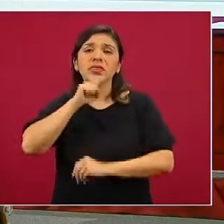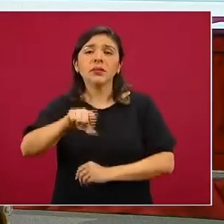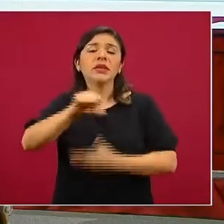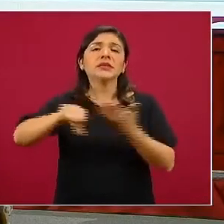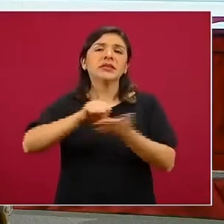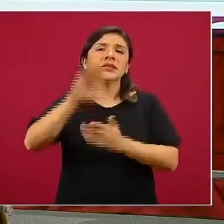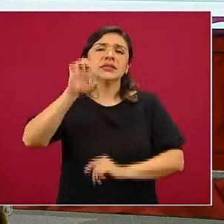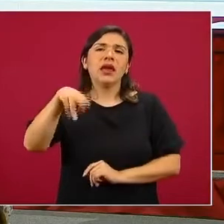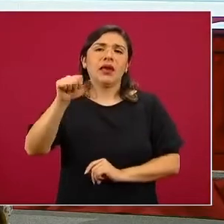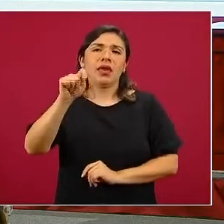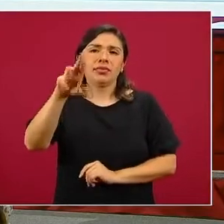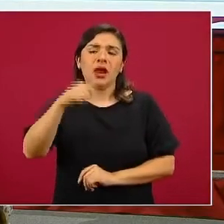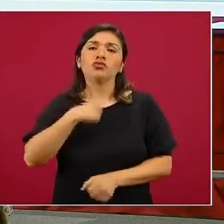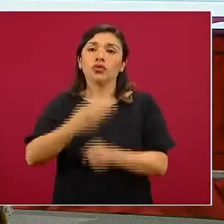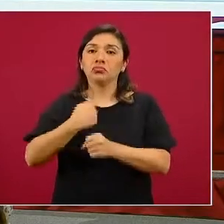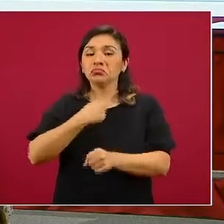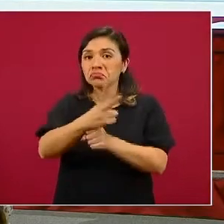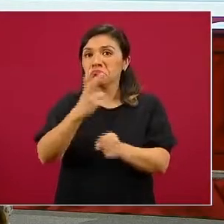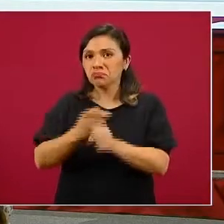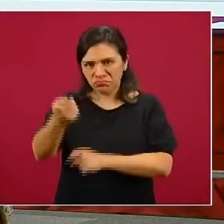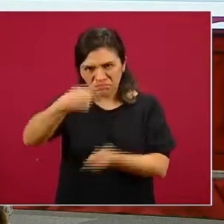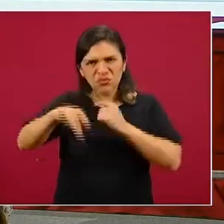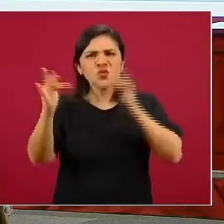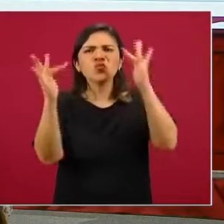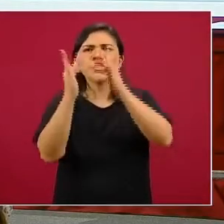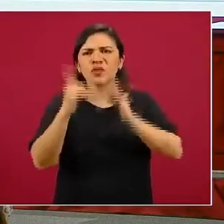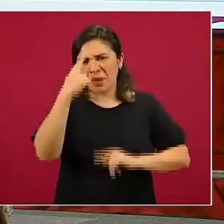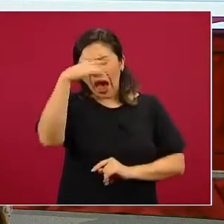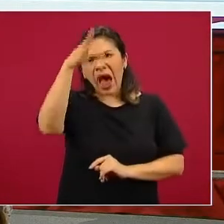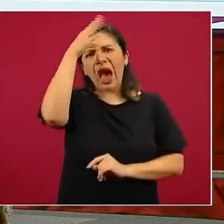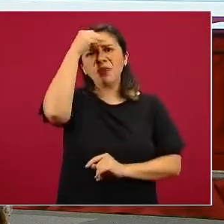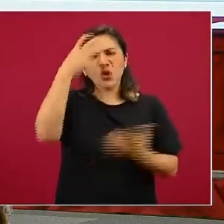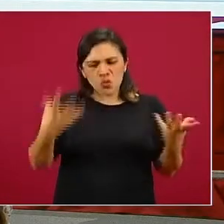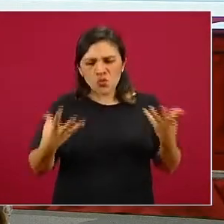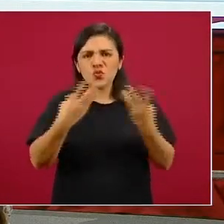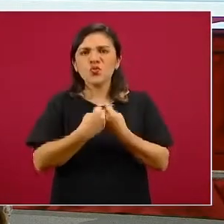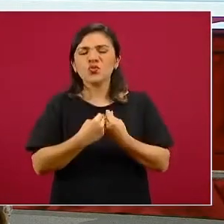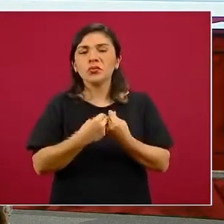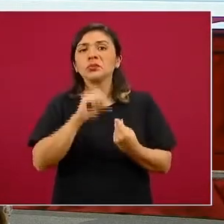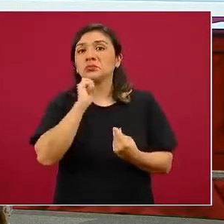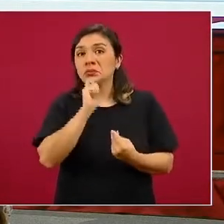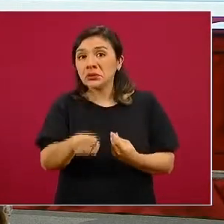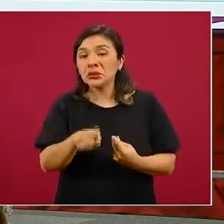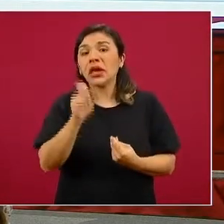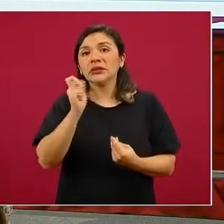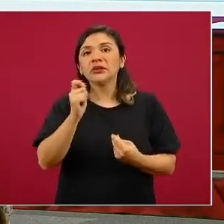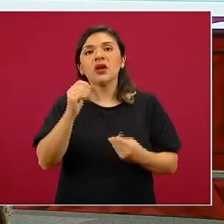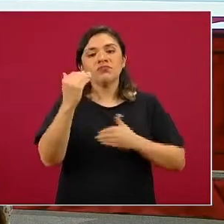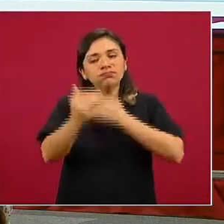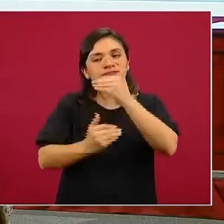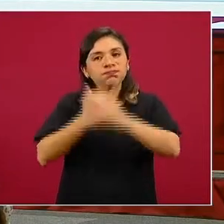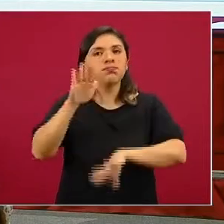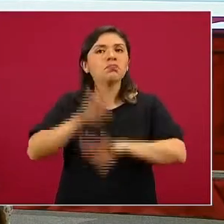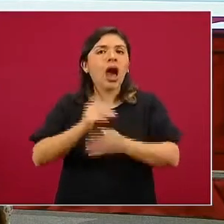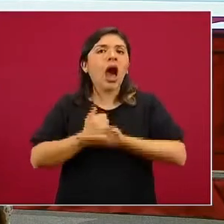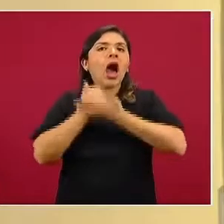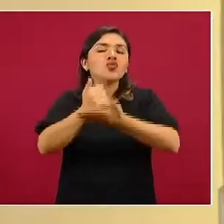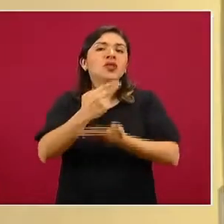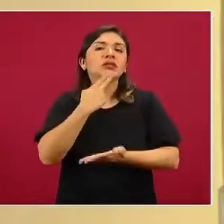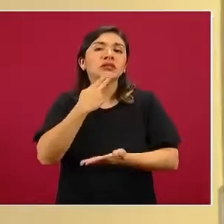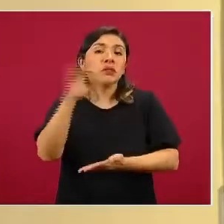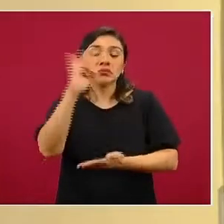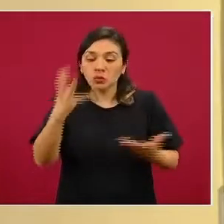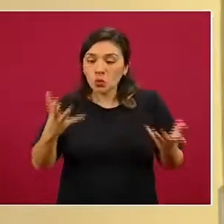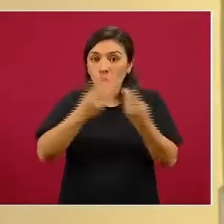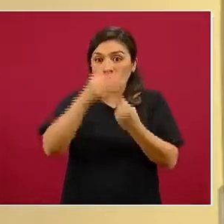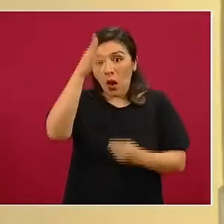de Trasplantes. Los invitamos a que se conecten, a que aprendan con nosotros, porque nos vamos a avanzar y nos vamos a ayudar más si